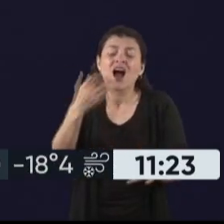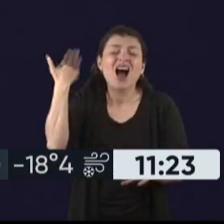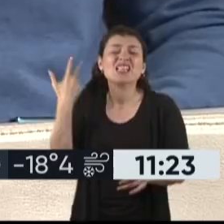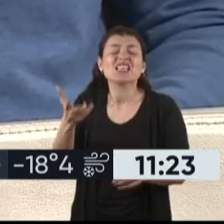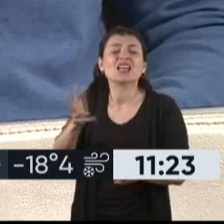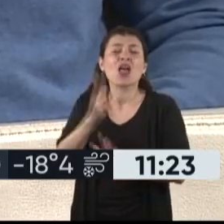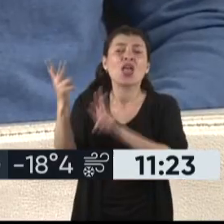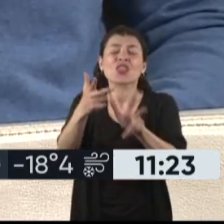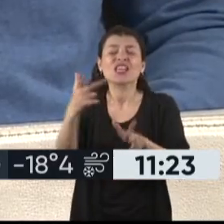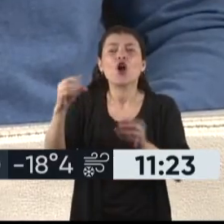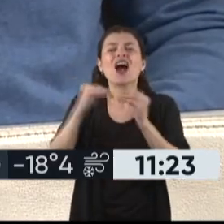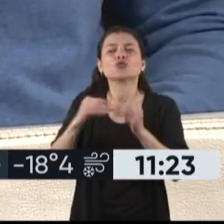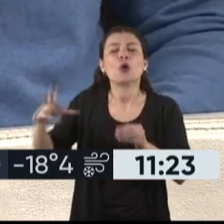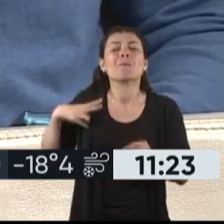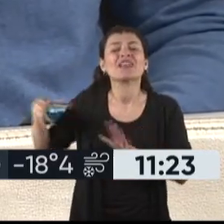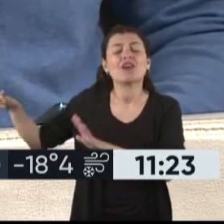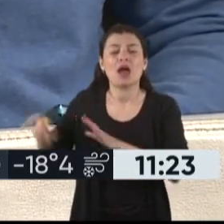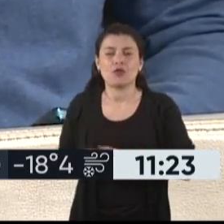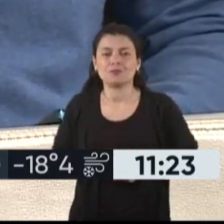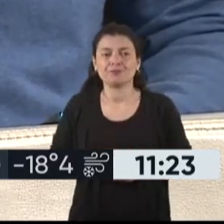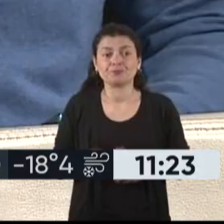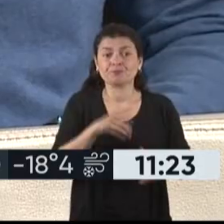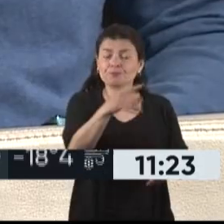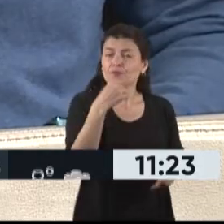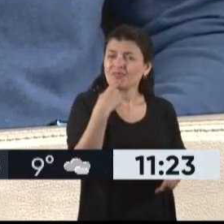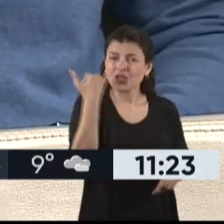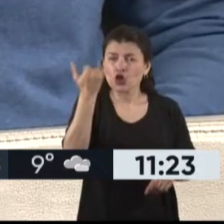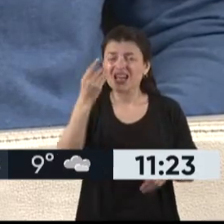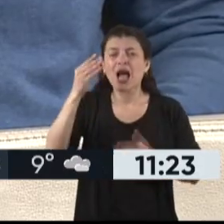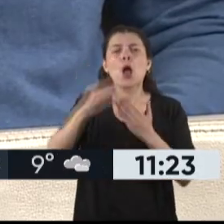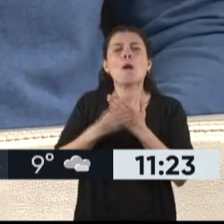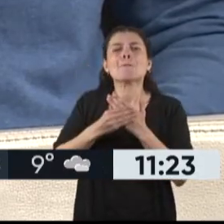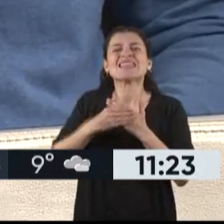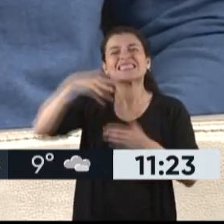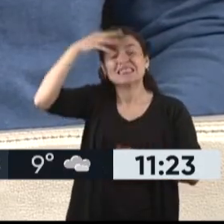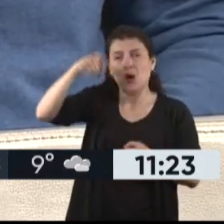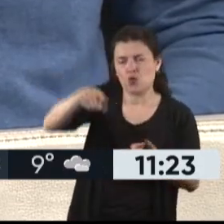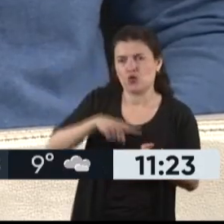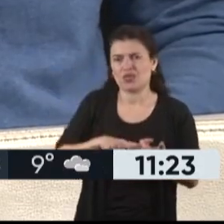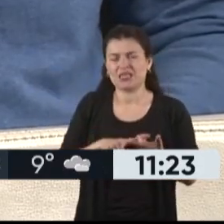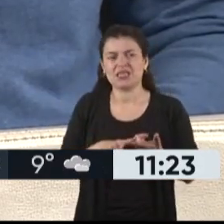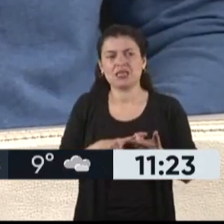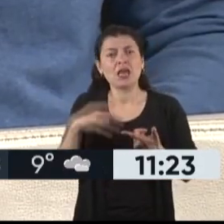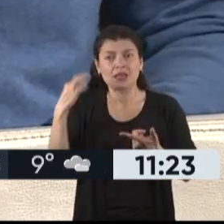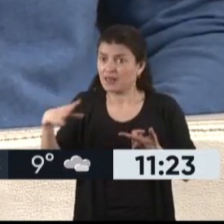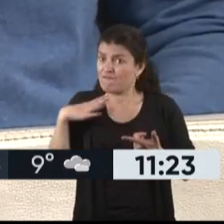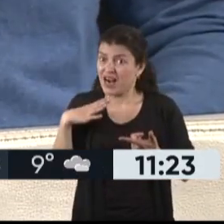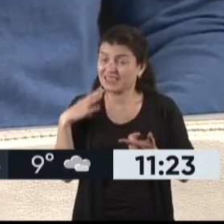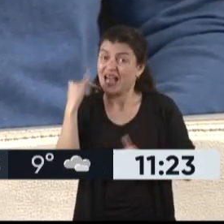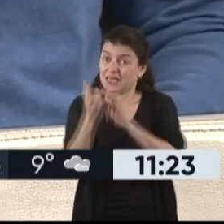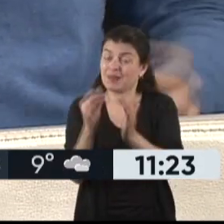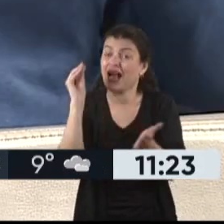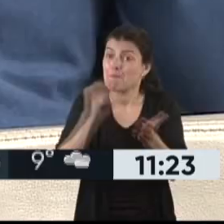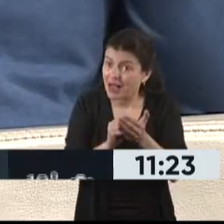Burrich, salió el jefe de gabinete Francos, quien tampoco nos quiso hablar ayer, y dijo que tenía que hacer una explicación clara, contundente,